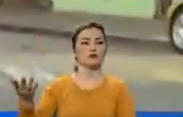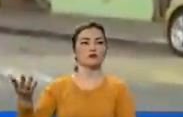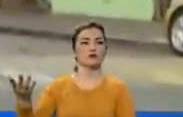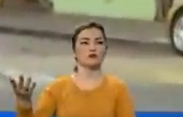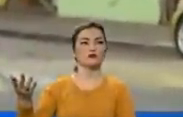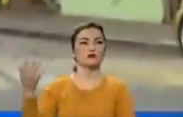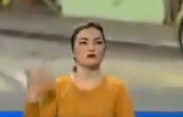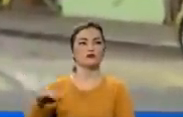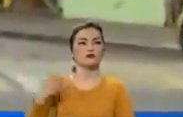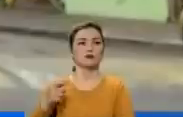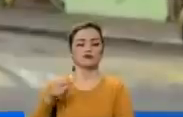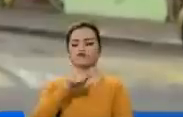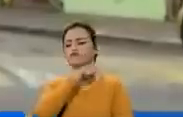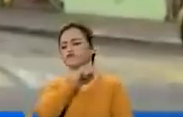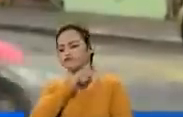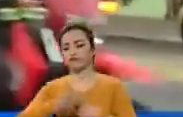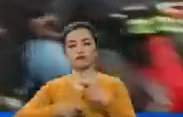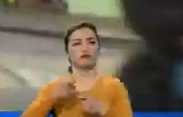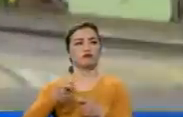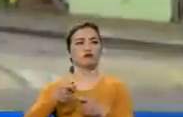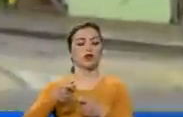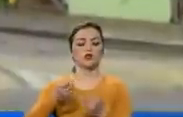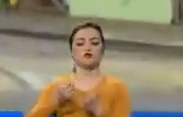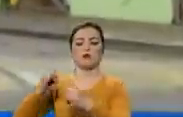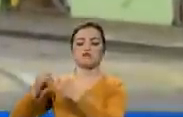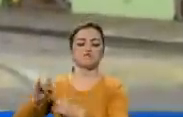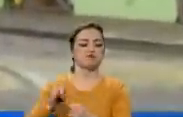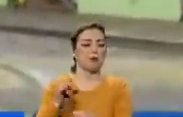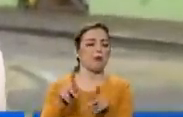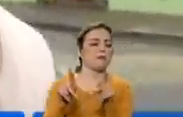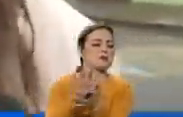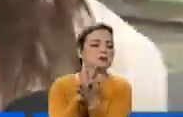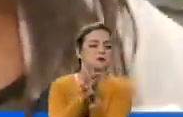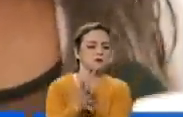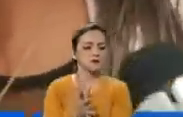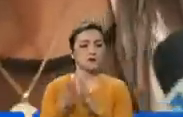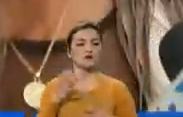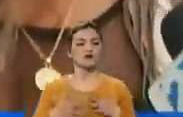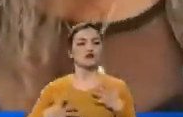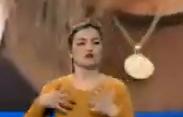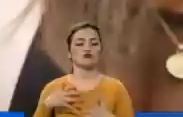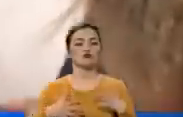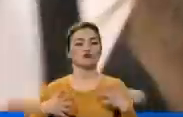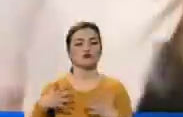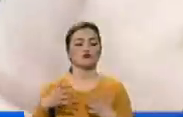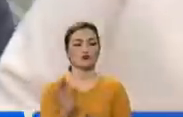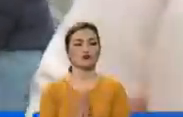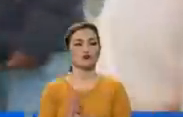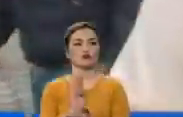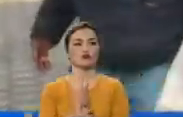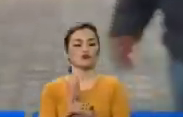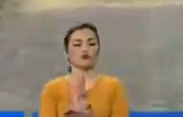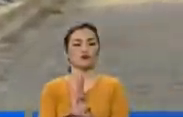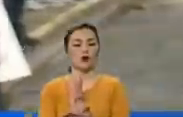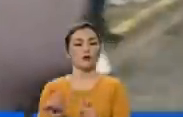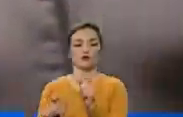la delincuencia, ventas informales los fines de semana, la cual ha considerado el malestar de todo el barrio, de toda la